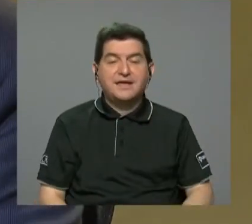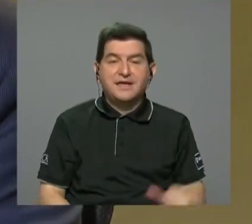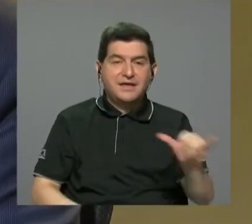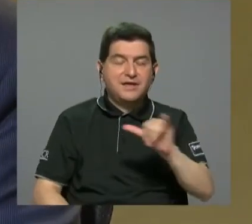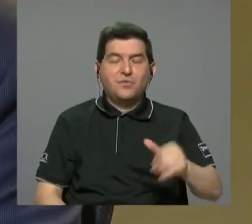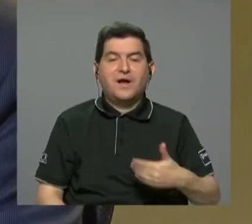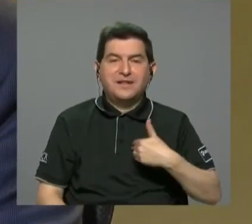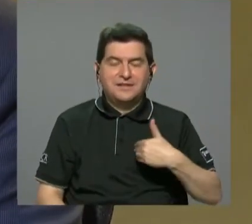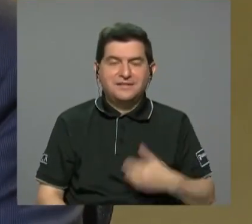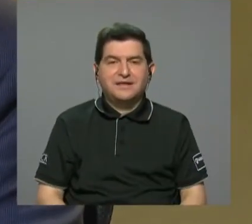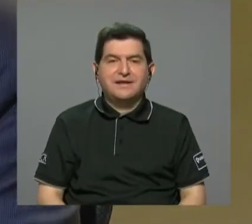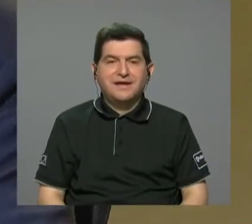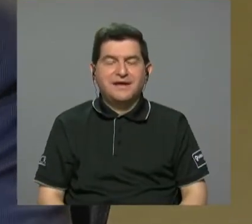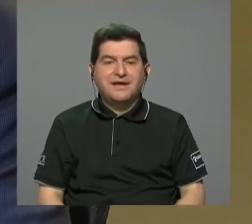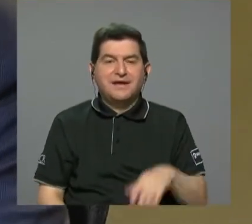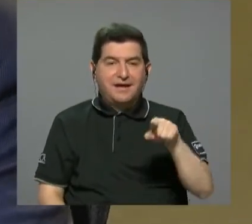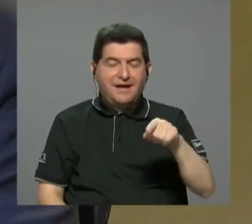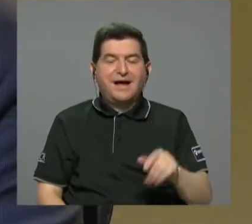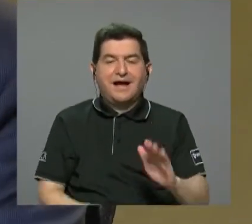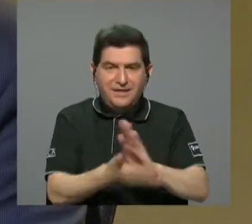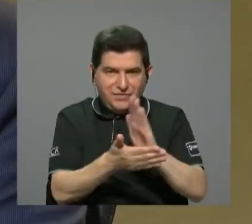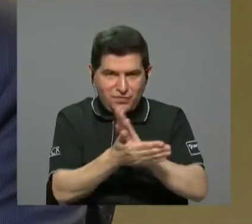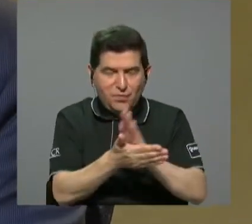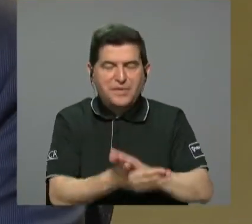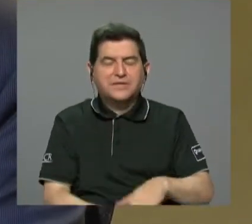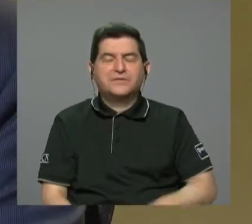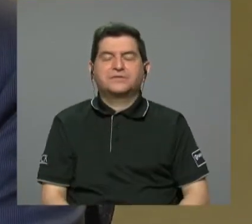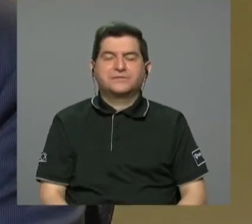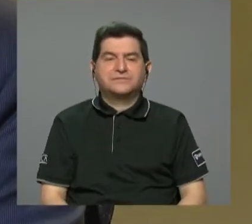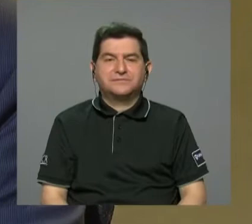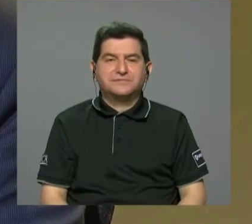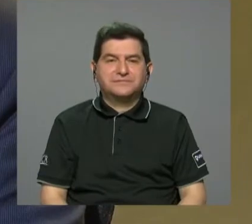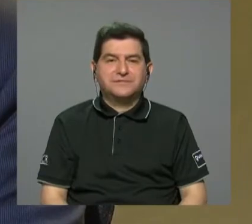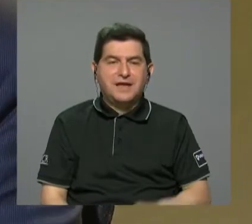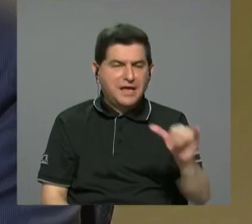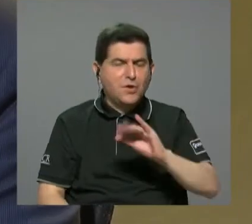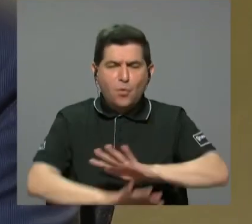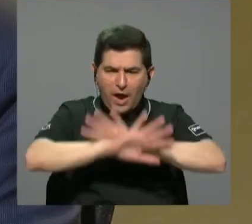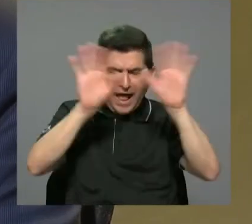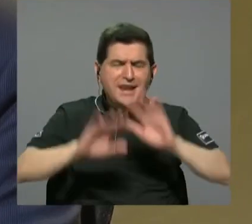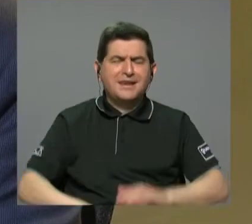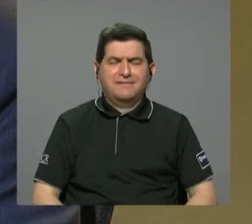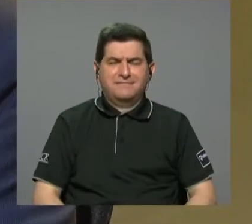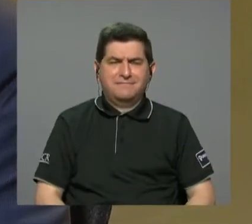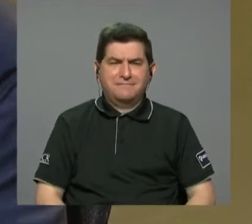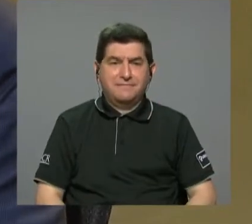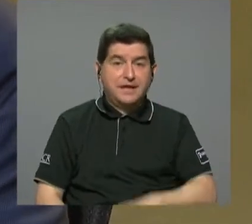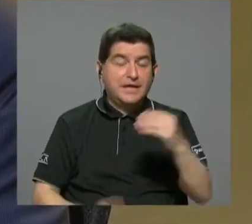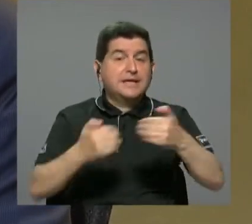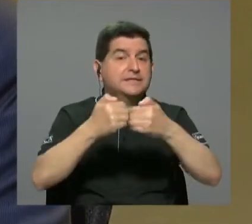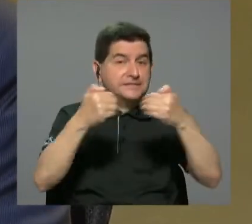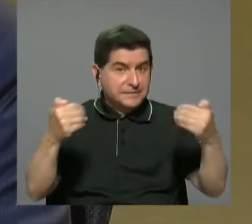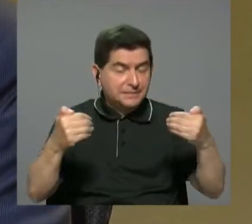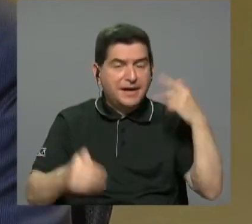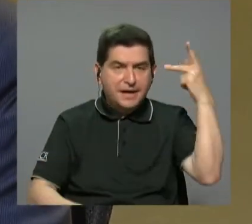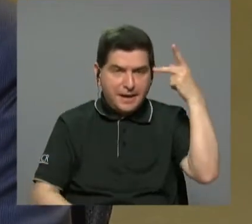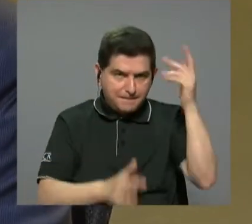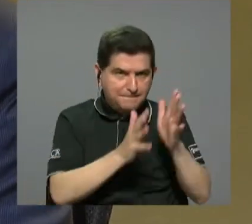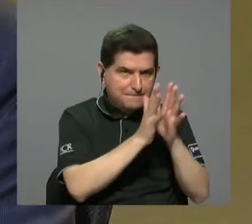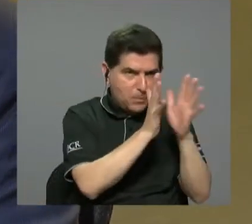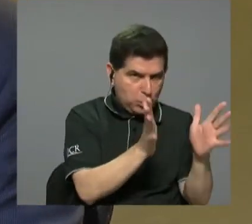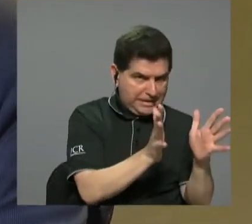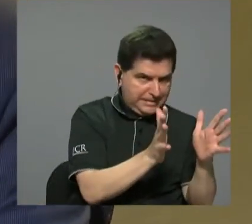flotando. O sea, la transparencia tiene que ser idéntica y separa lo que es por política